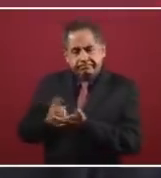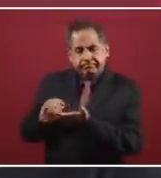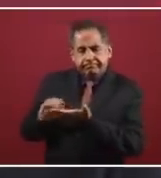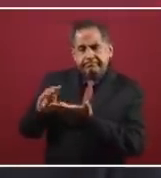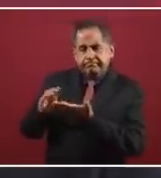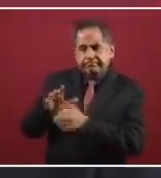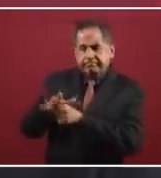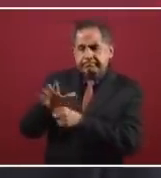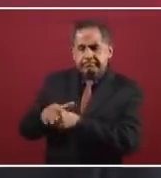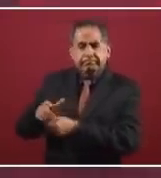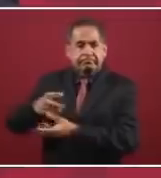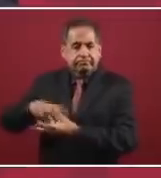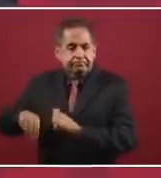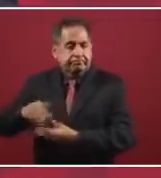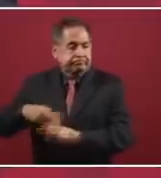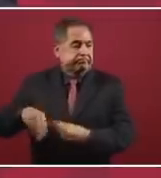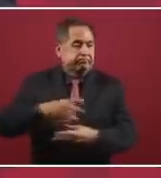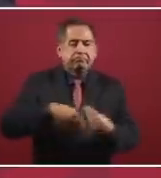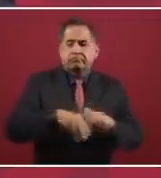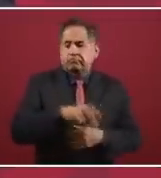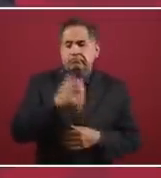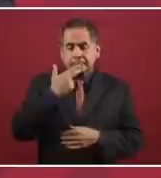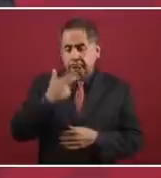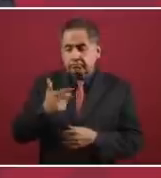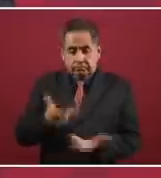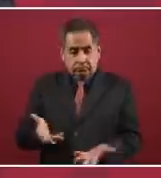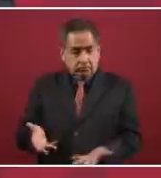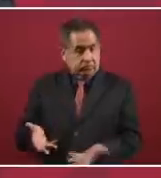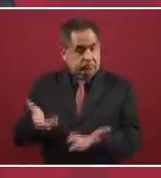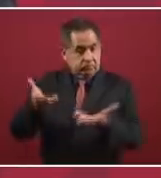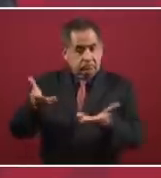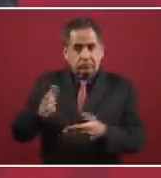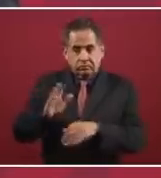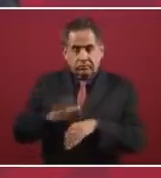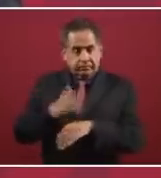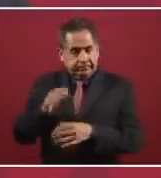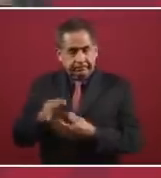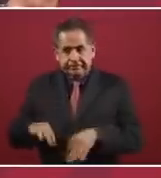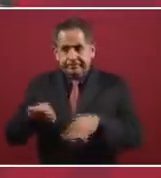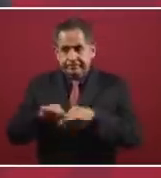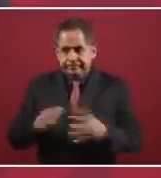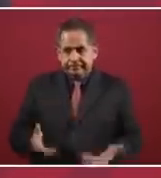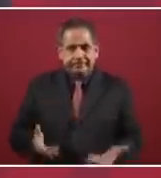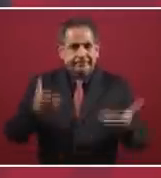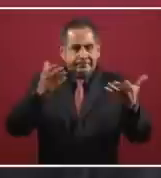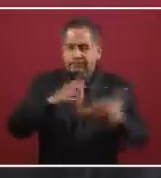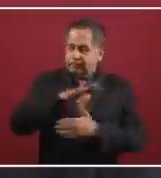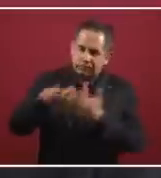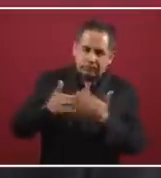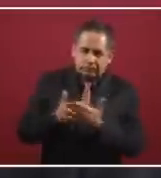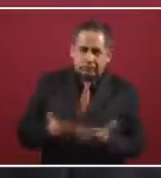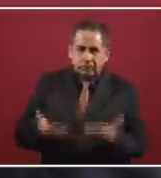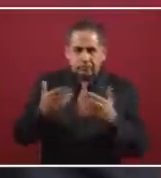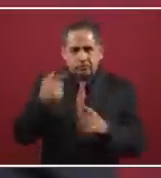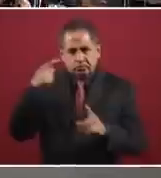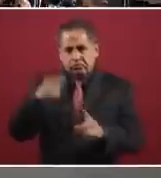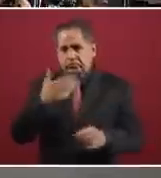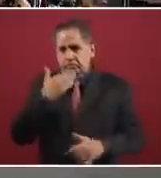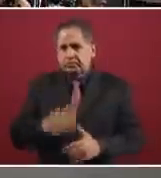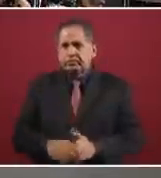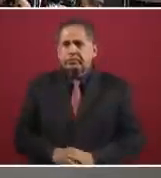el consumo de bienes populares ha estado subiendo, pero el chiste es que suba la economía en general. Pues eso es.